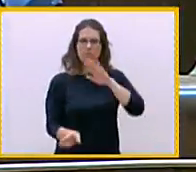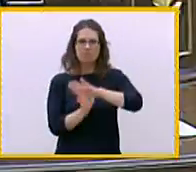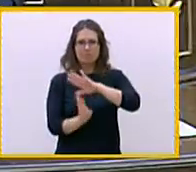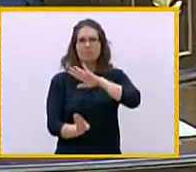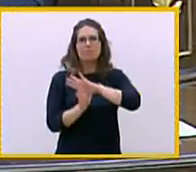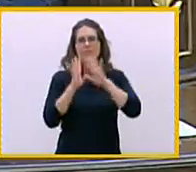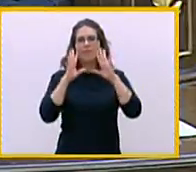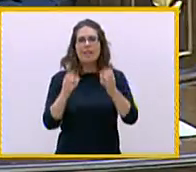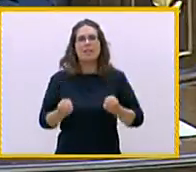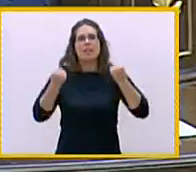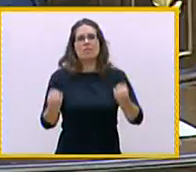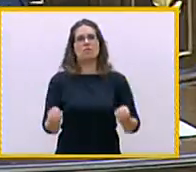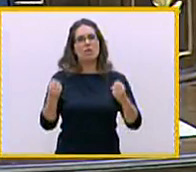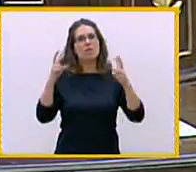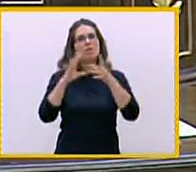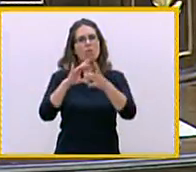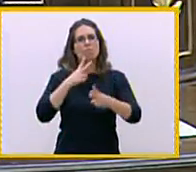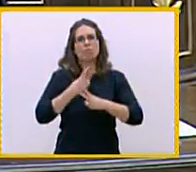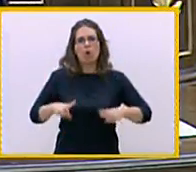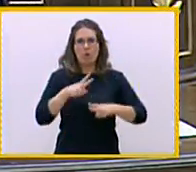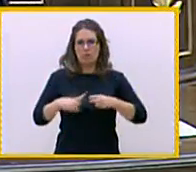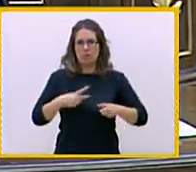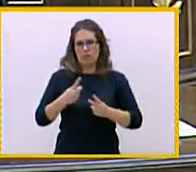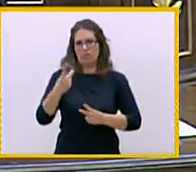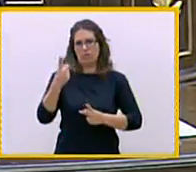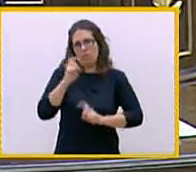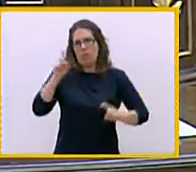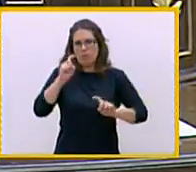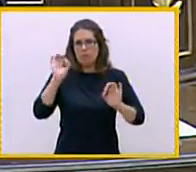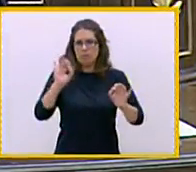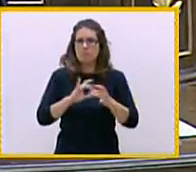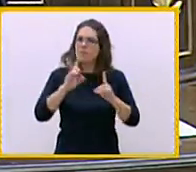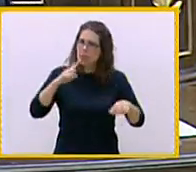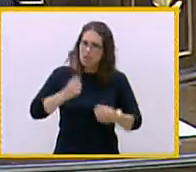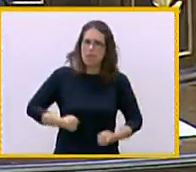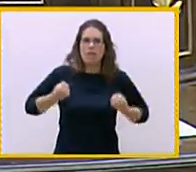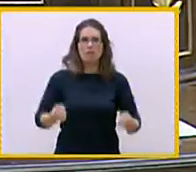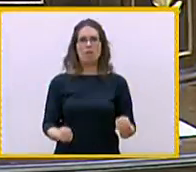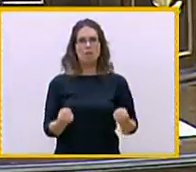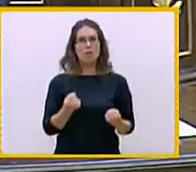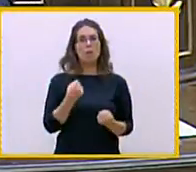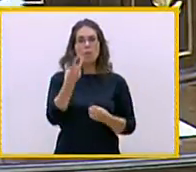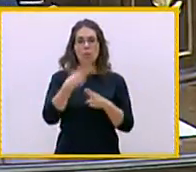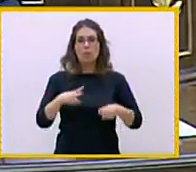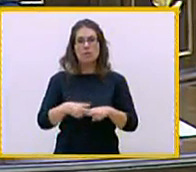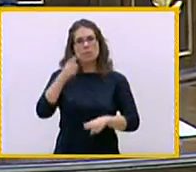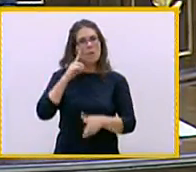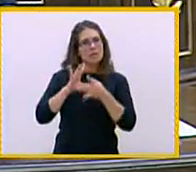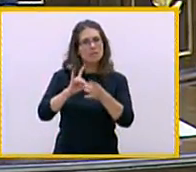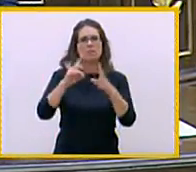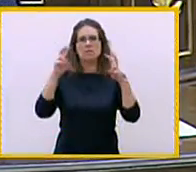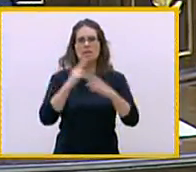reforzando las políticas educativas, aquellas que están más relacionadas con la igualdad de